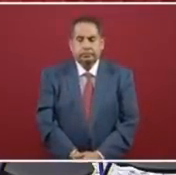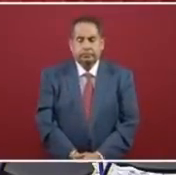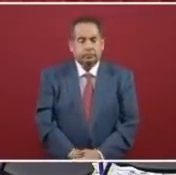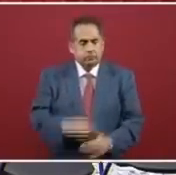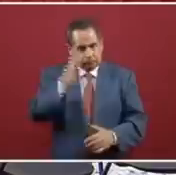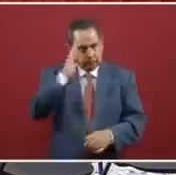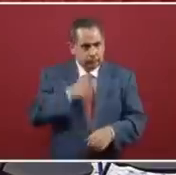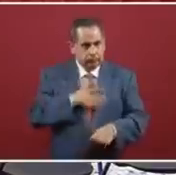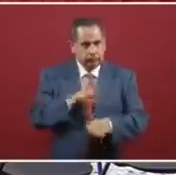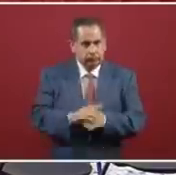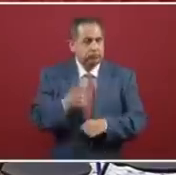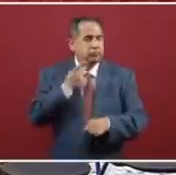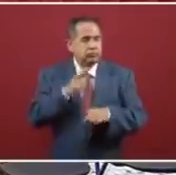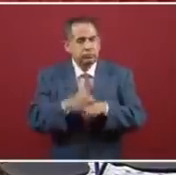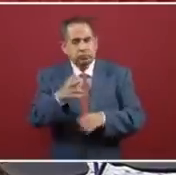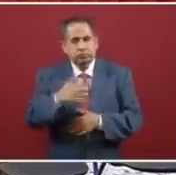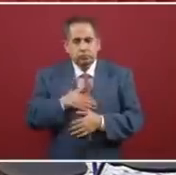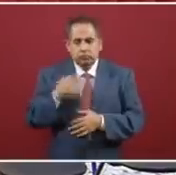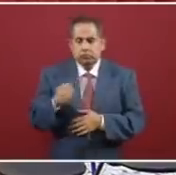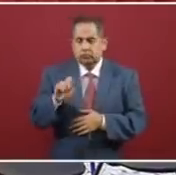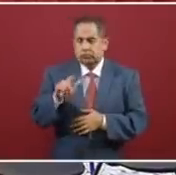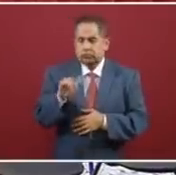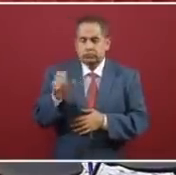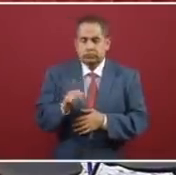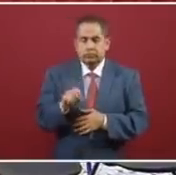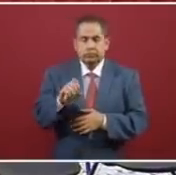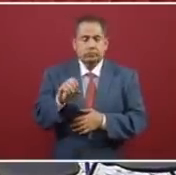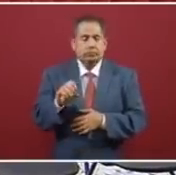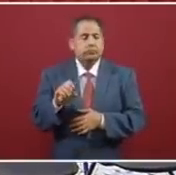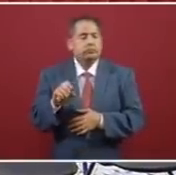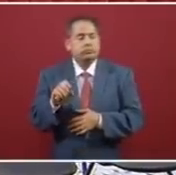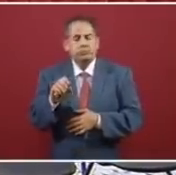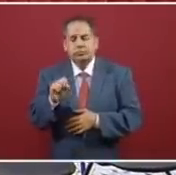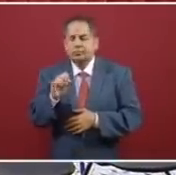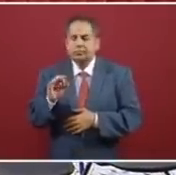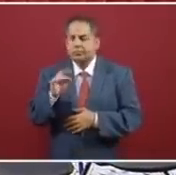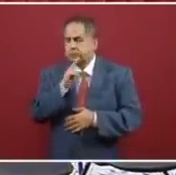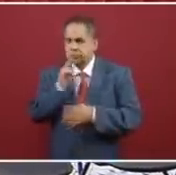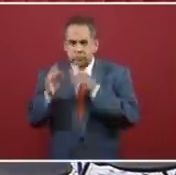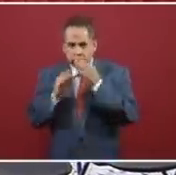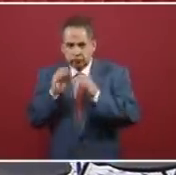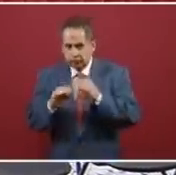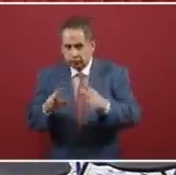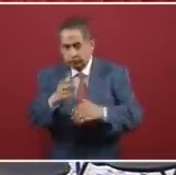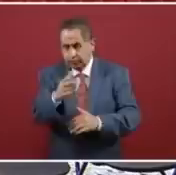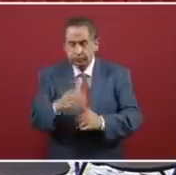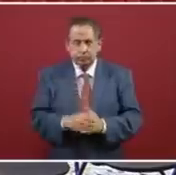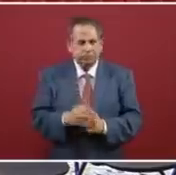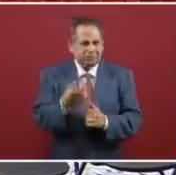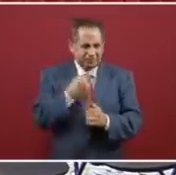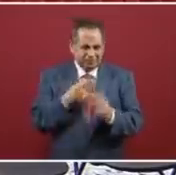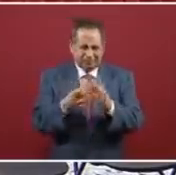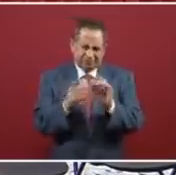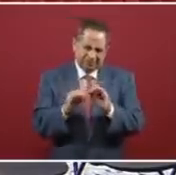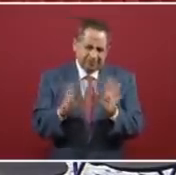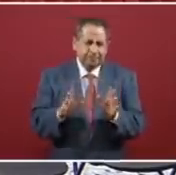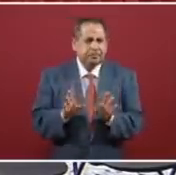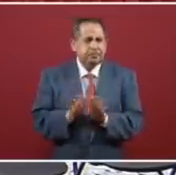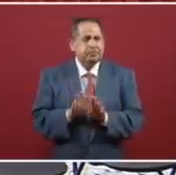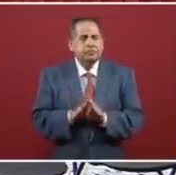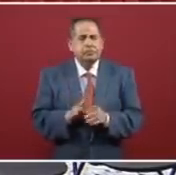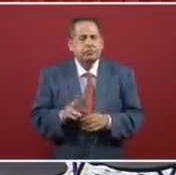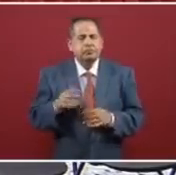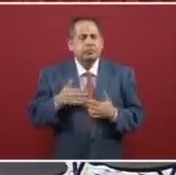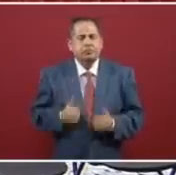hola buenos días humanos y alexis para un de sdp noticias me podía ampliar un poquito lo que le comentó la compañera en cuanto a